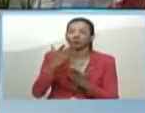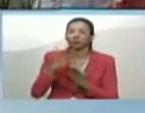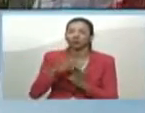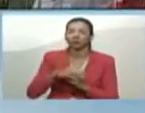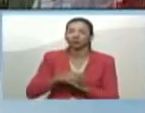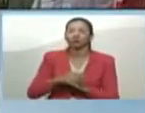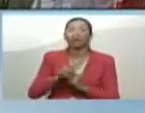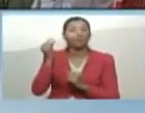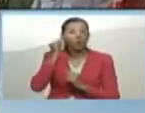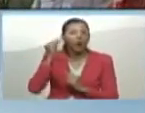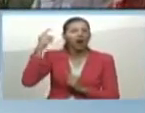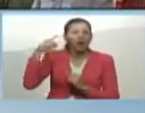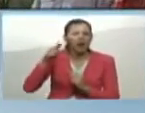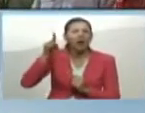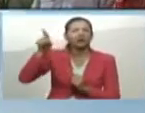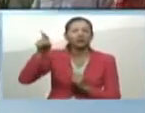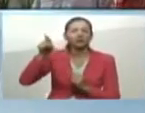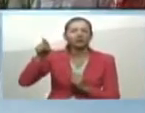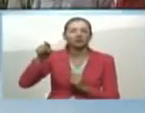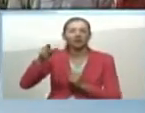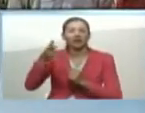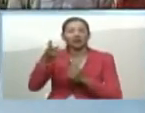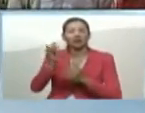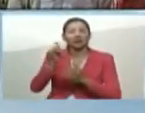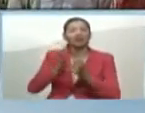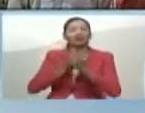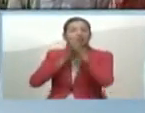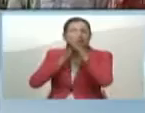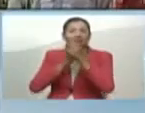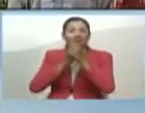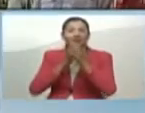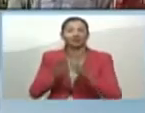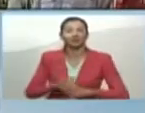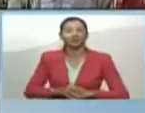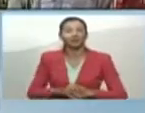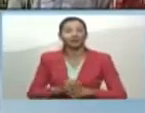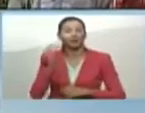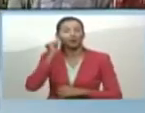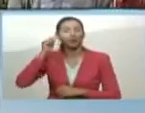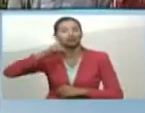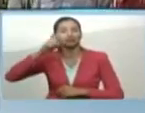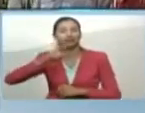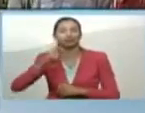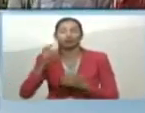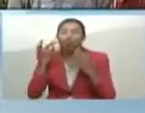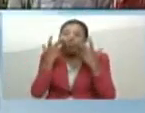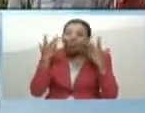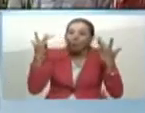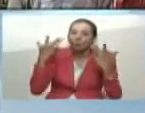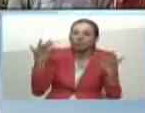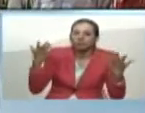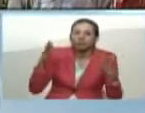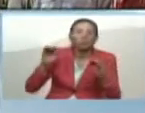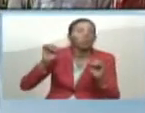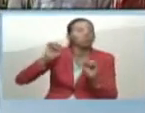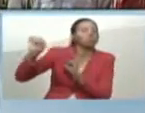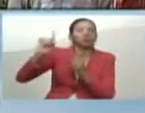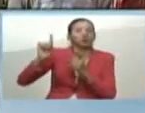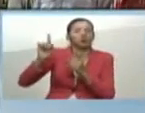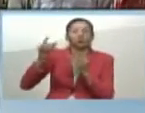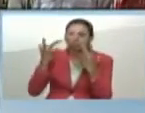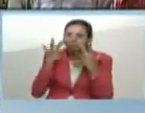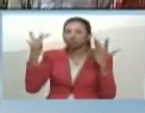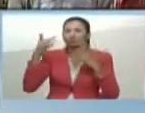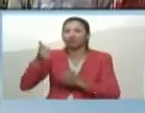andan nuestras mujeres, nuestras lideresas, y esa mujer necesita ser más visibilizada y tomada en cuenta.